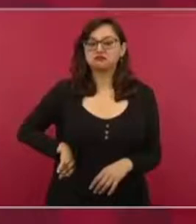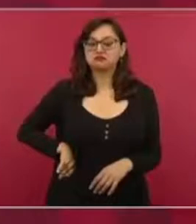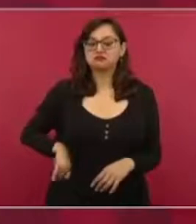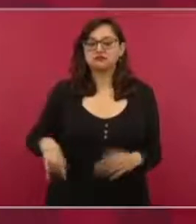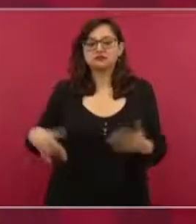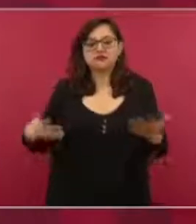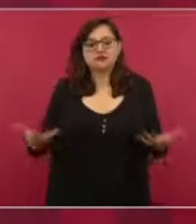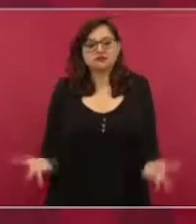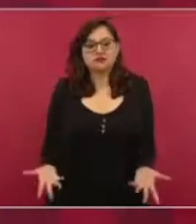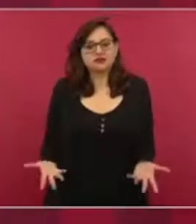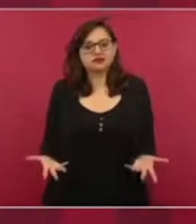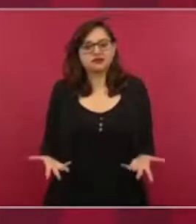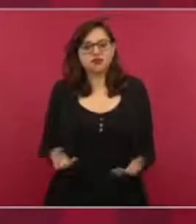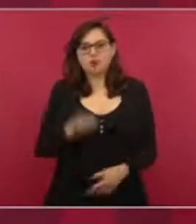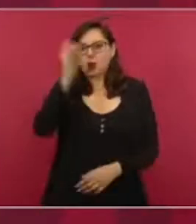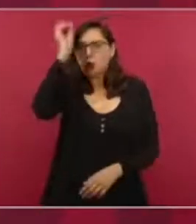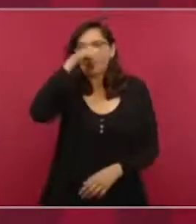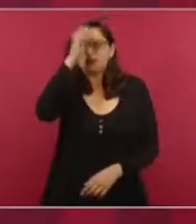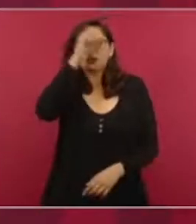Tenemos que tener una